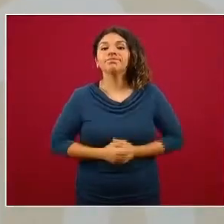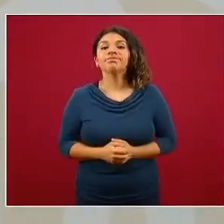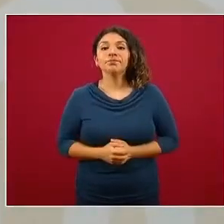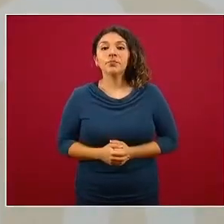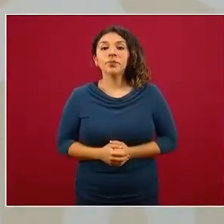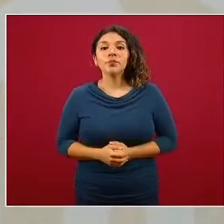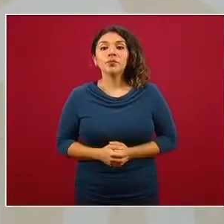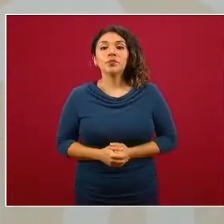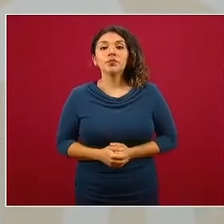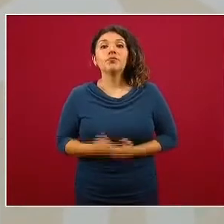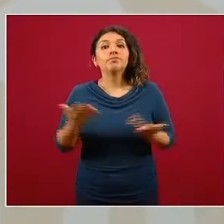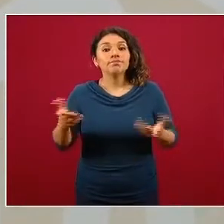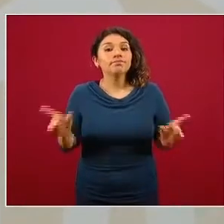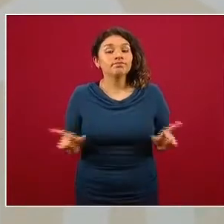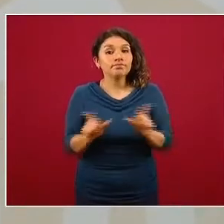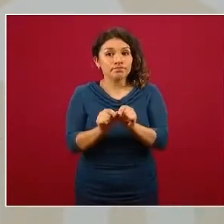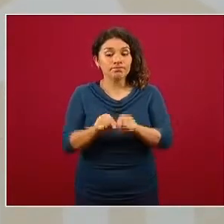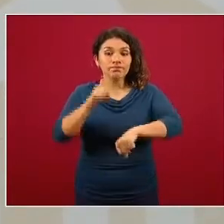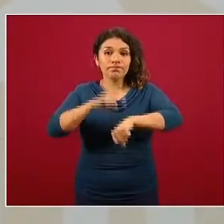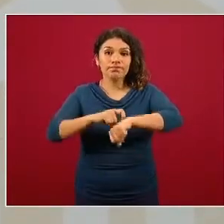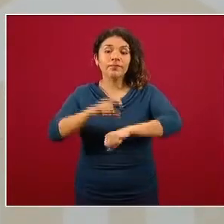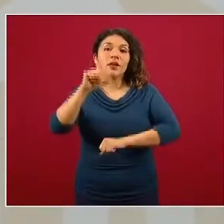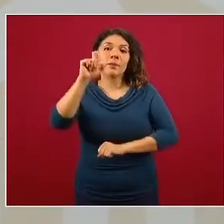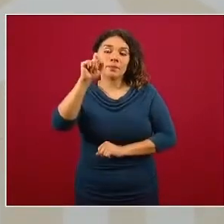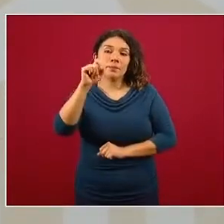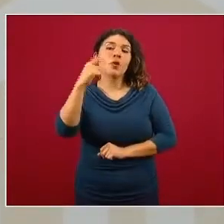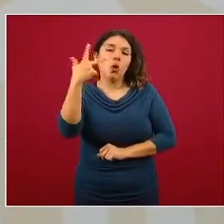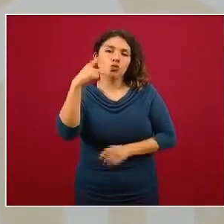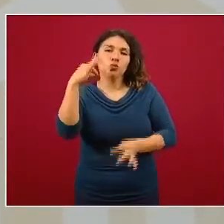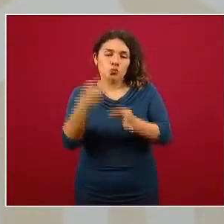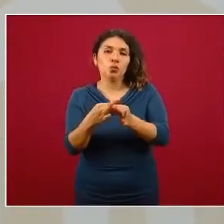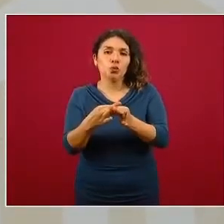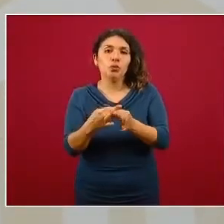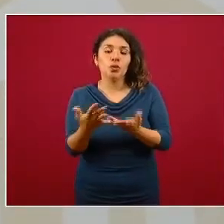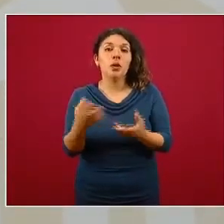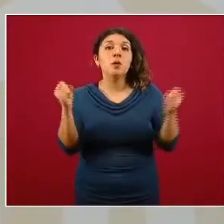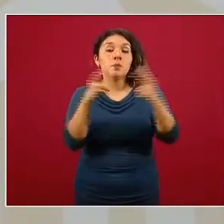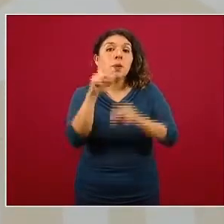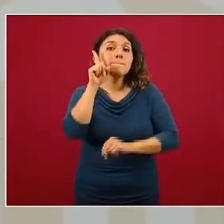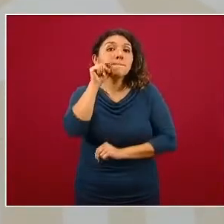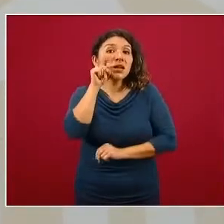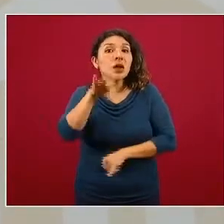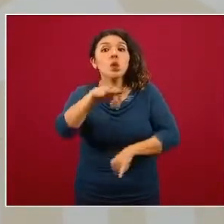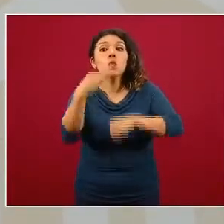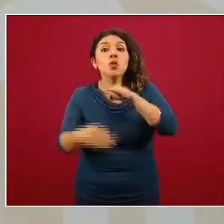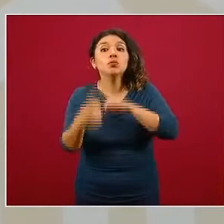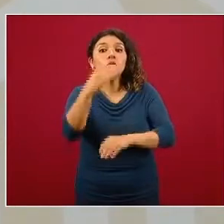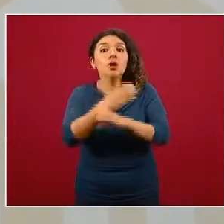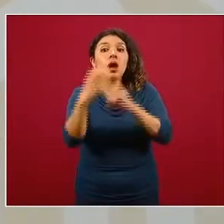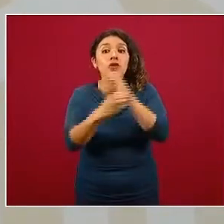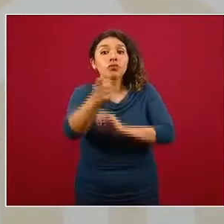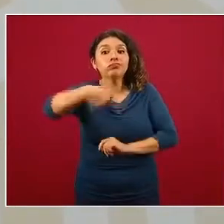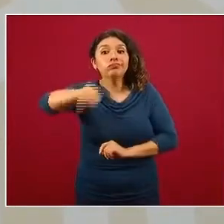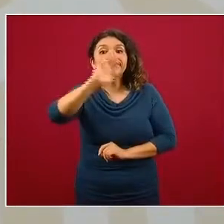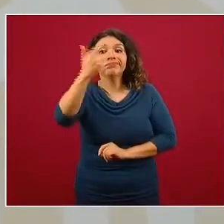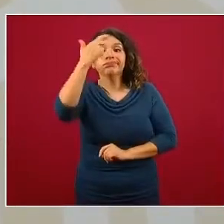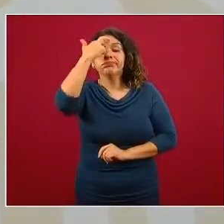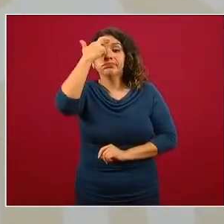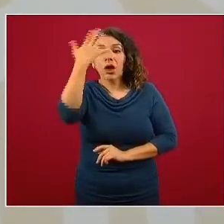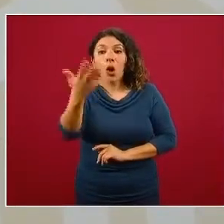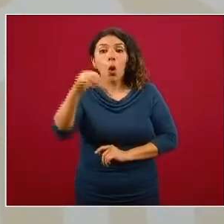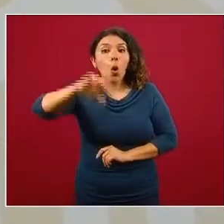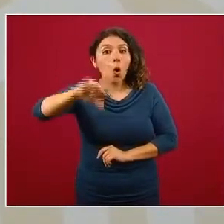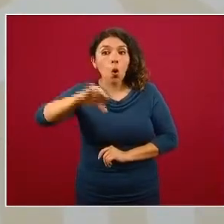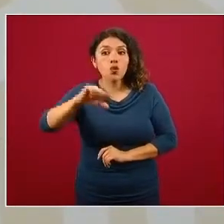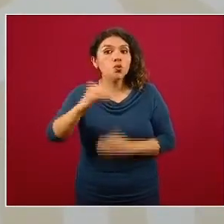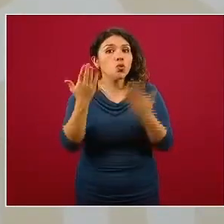por su pregunta. Aquí terminamos, son las 20:01 y nos vemos mañana. Un último elemento, recuerden que hoy